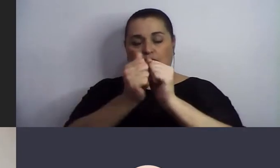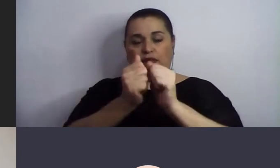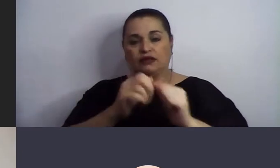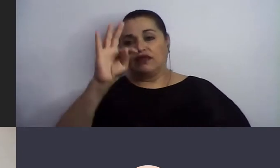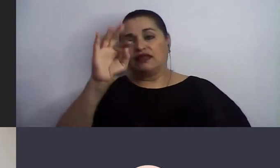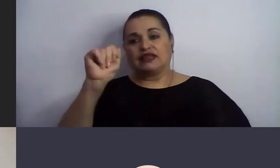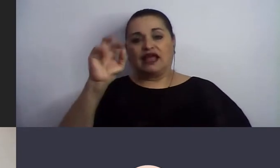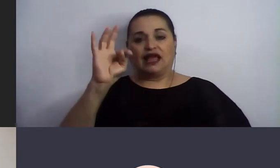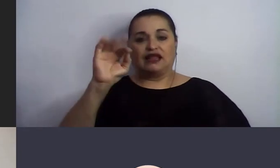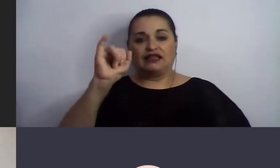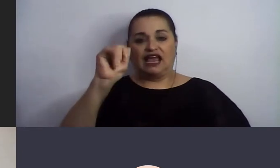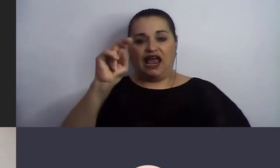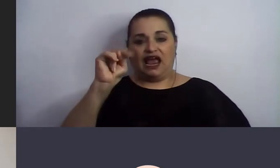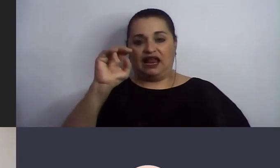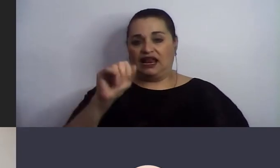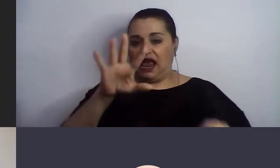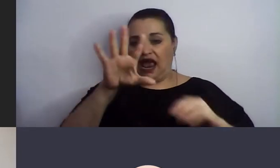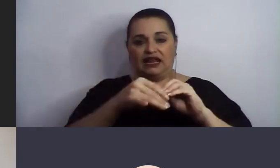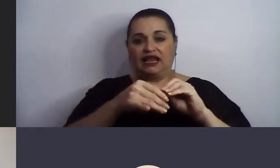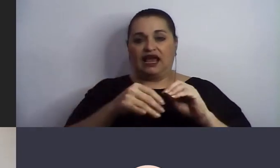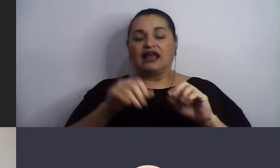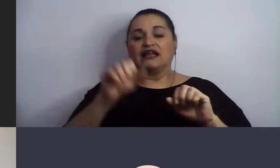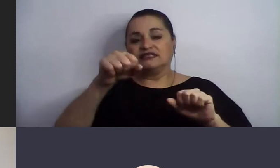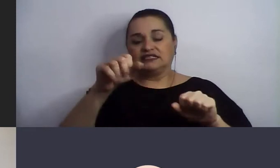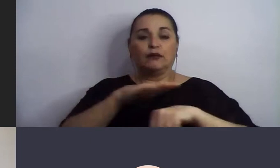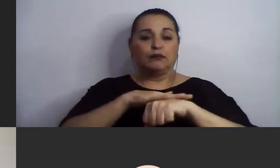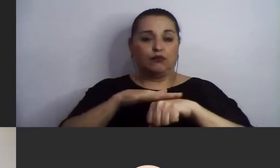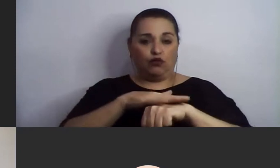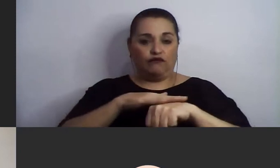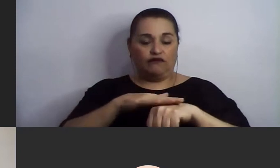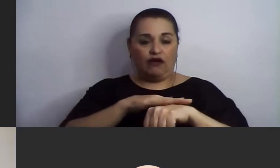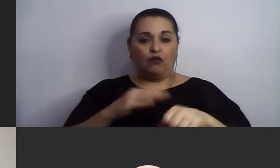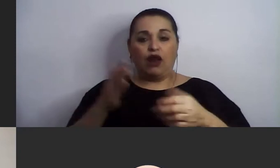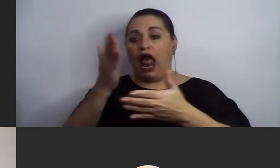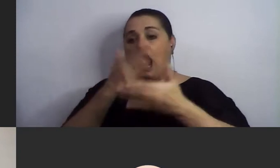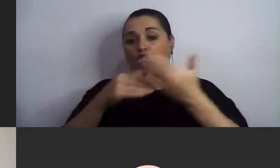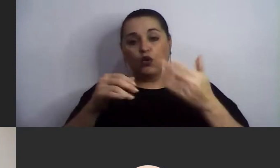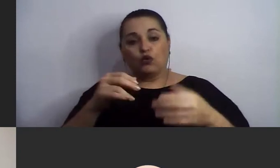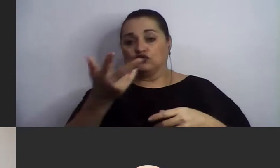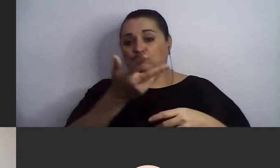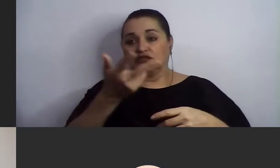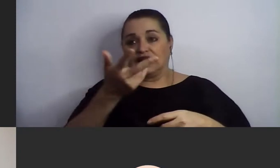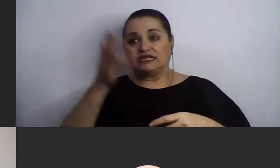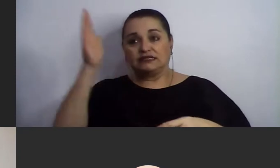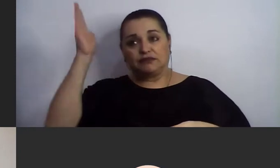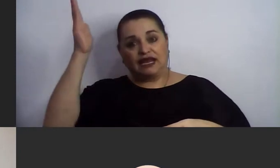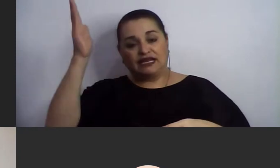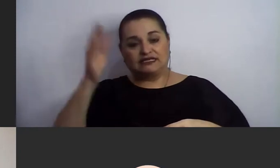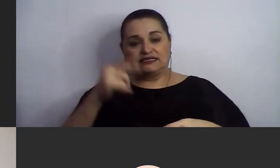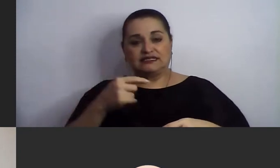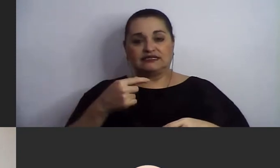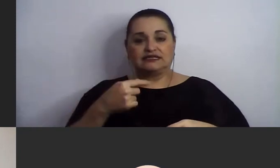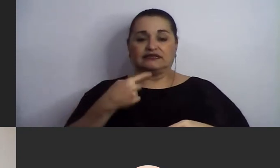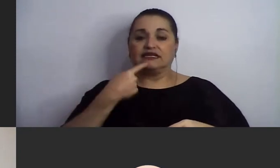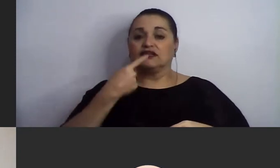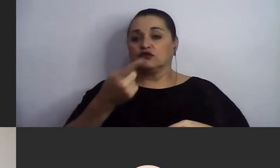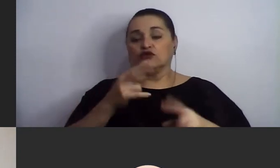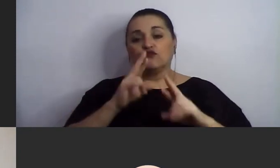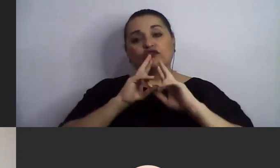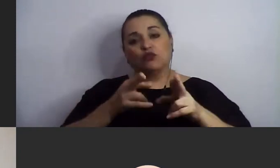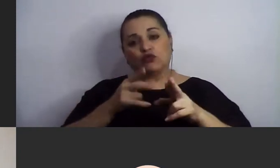sé si tiene algo que agregar y por favor tal vez algunos de los de los compañeros exponentes que nos